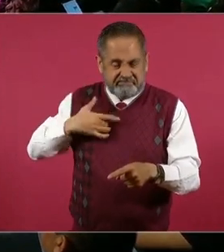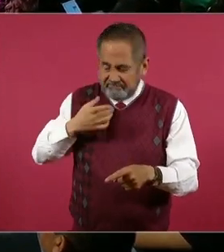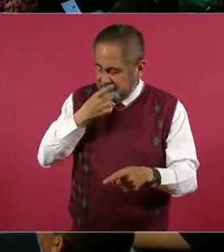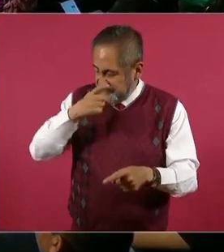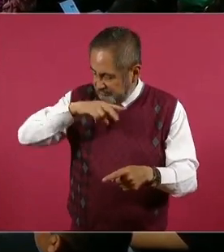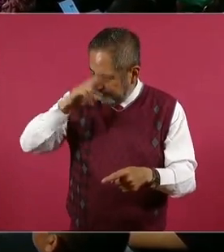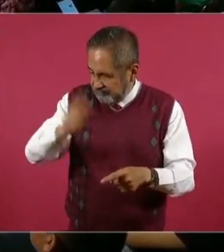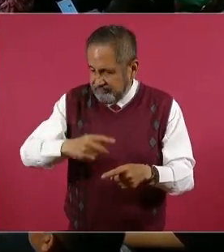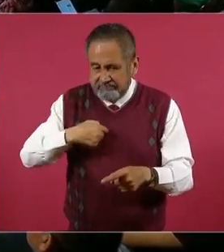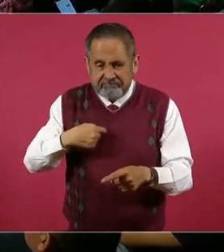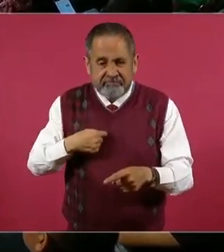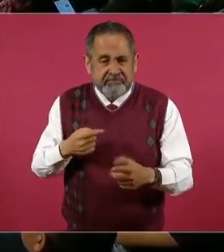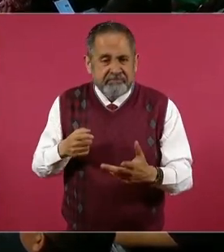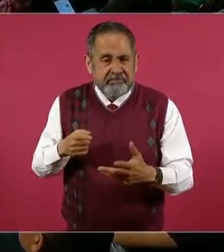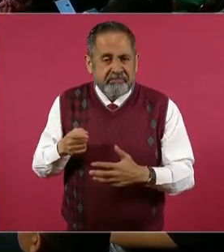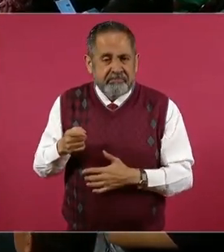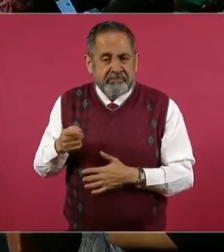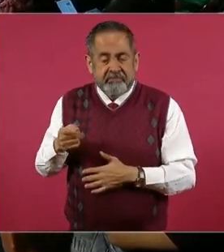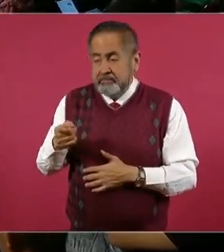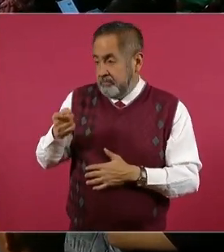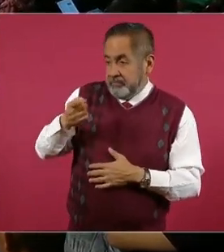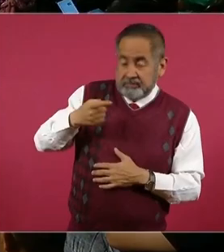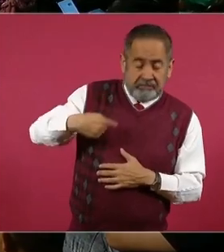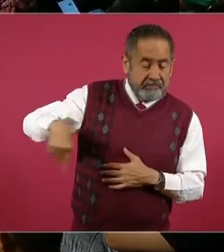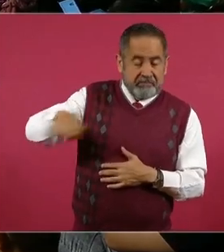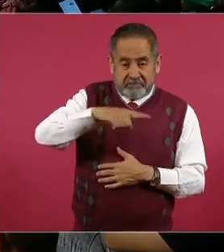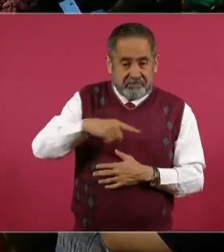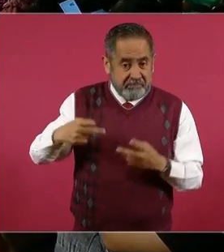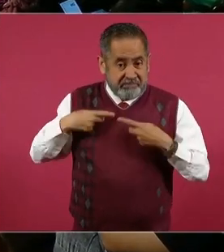que de lo bueno que es más